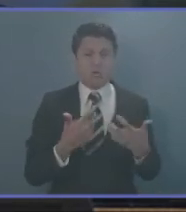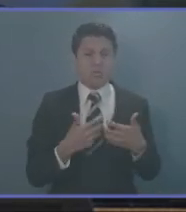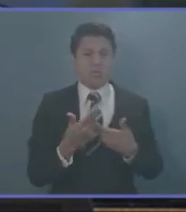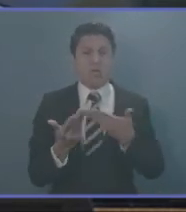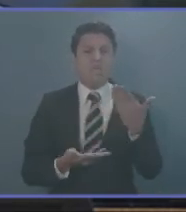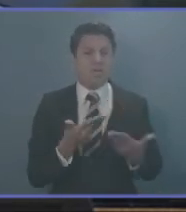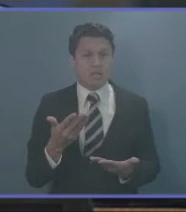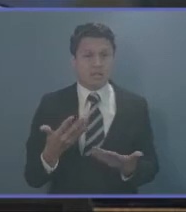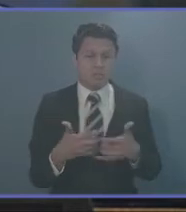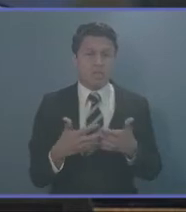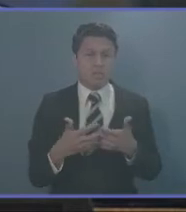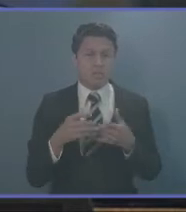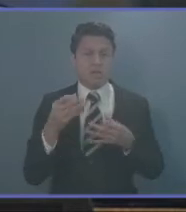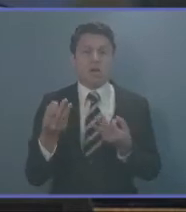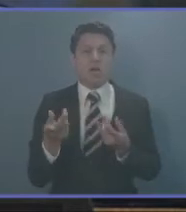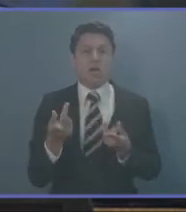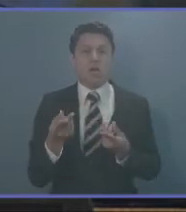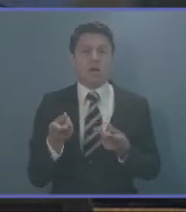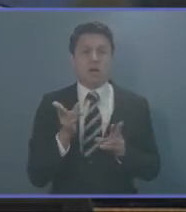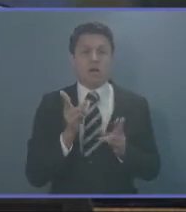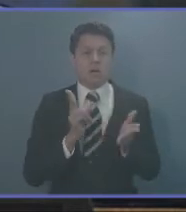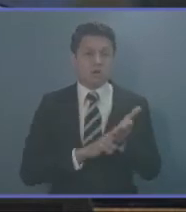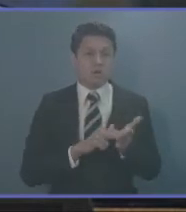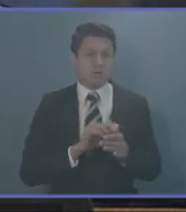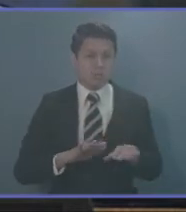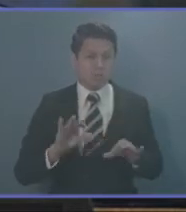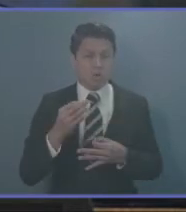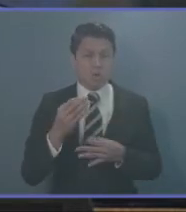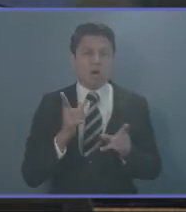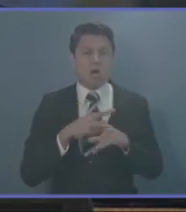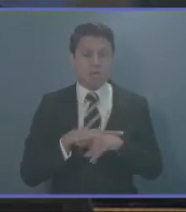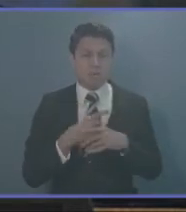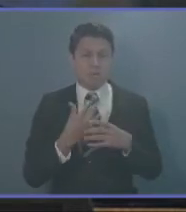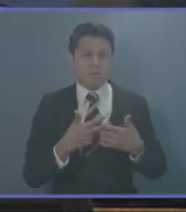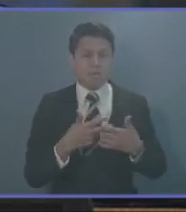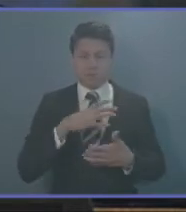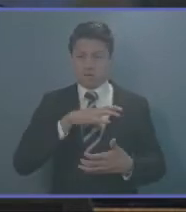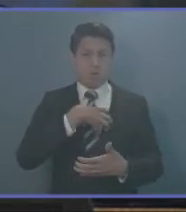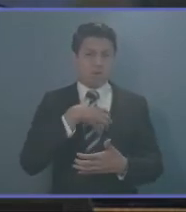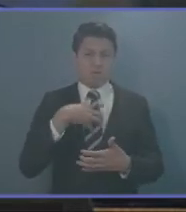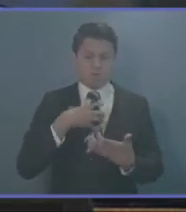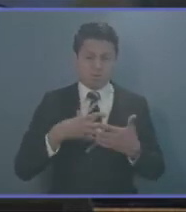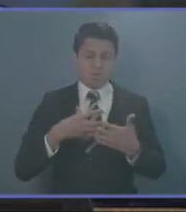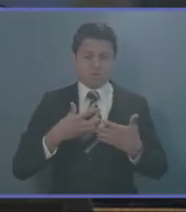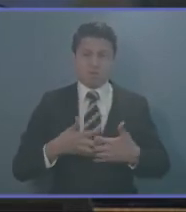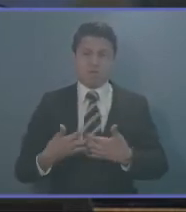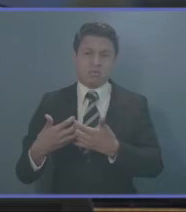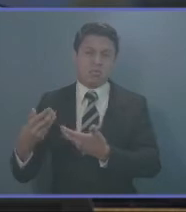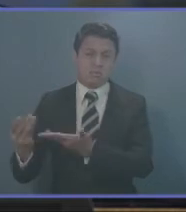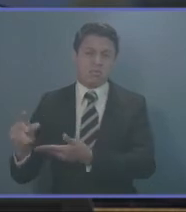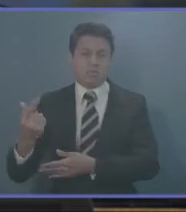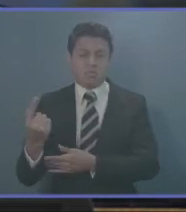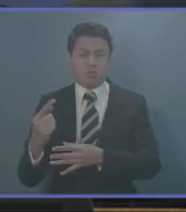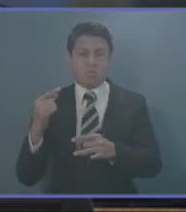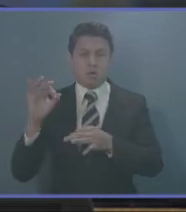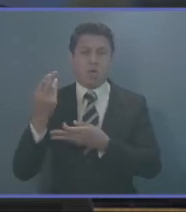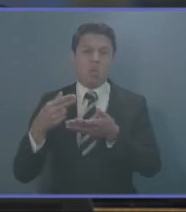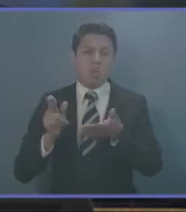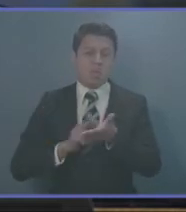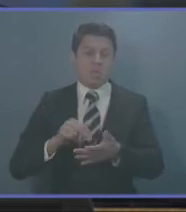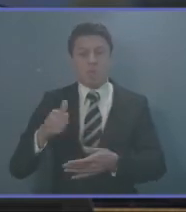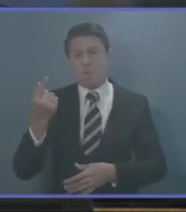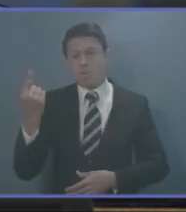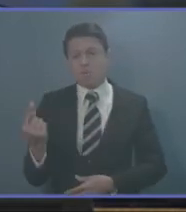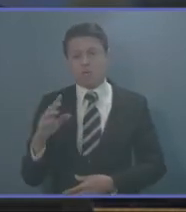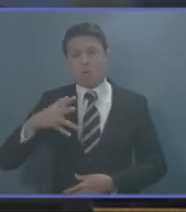hecho que tenga como consecuencia la cesación o variación de dicho tributo dentro de los 30 días